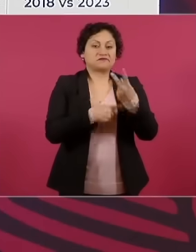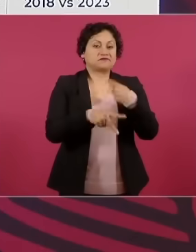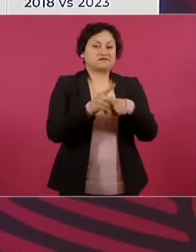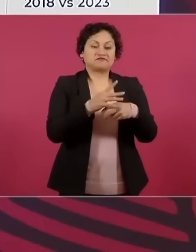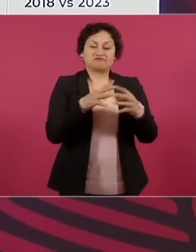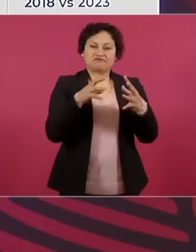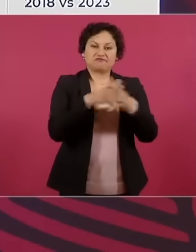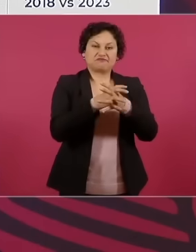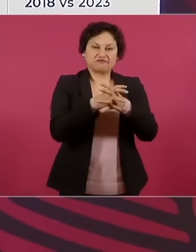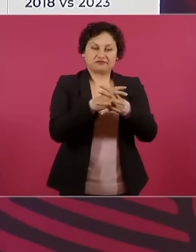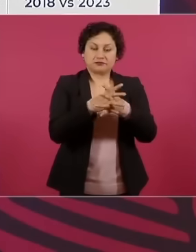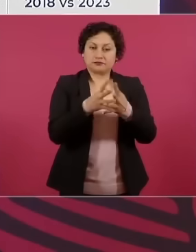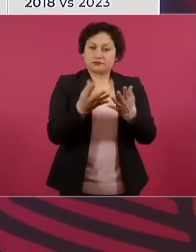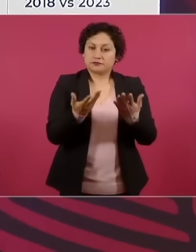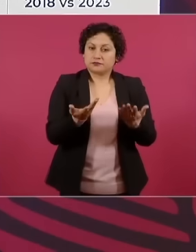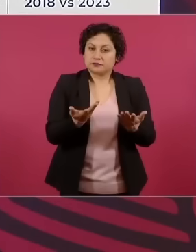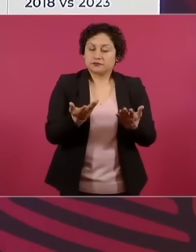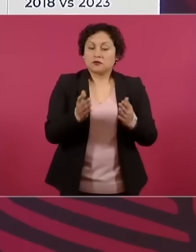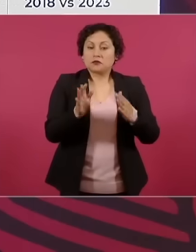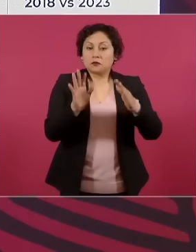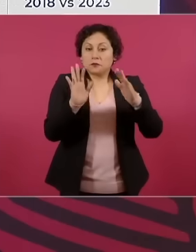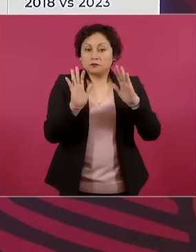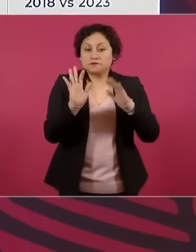A lo mejor coincidimos de que